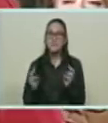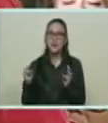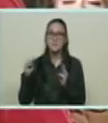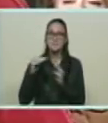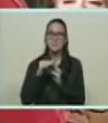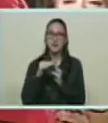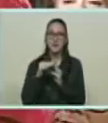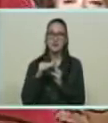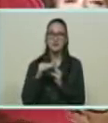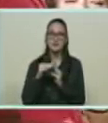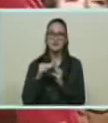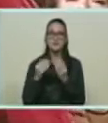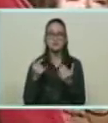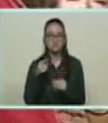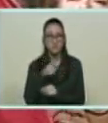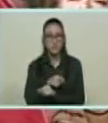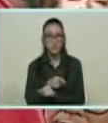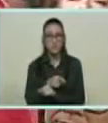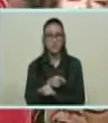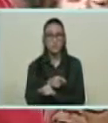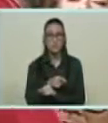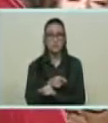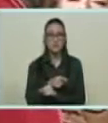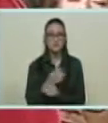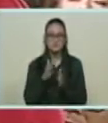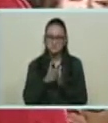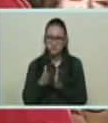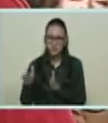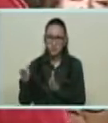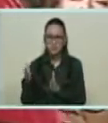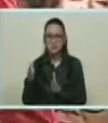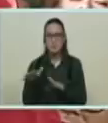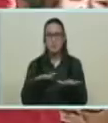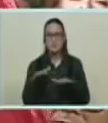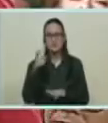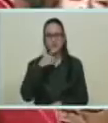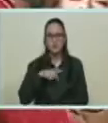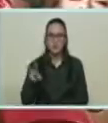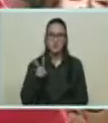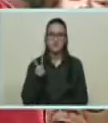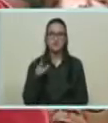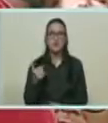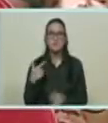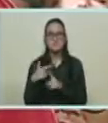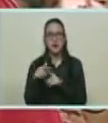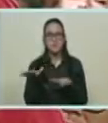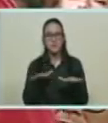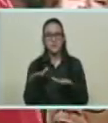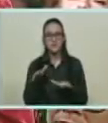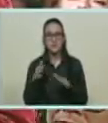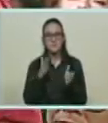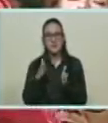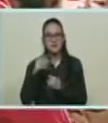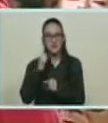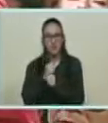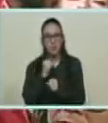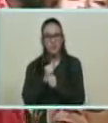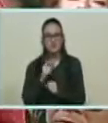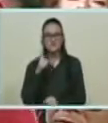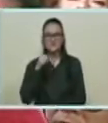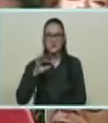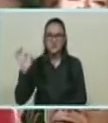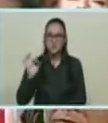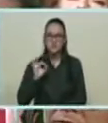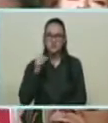que impuso usted cuando arrancaba el movimiento Somos Venezuela y el movimiento Plan Chamba Juvenil, que es el